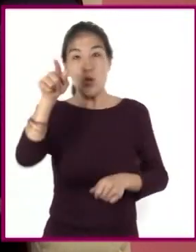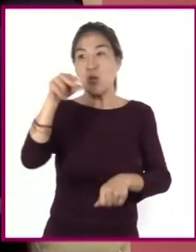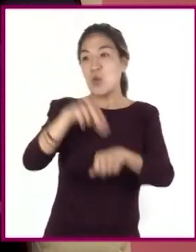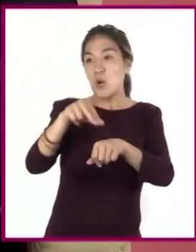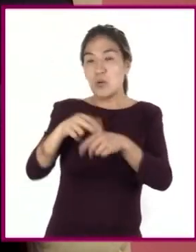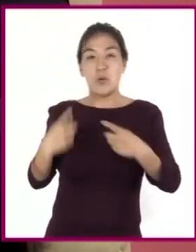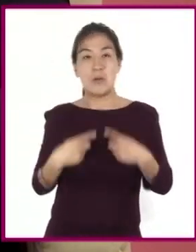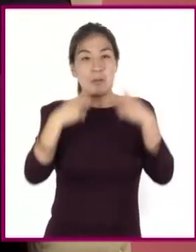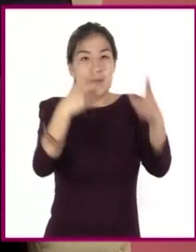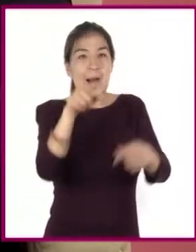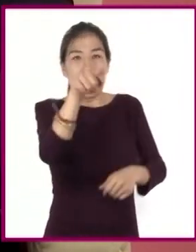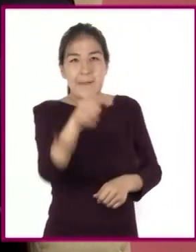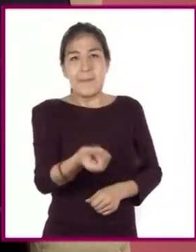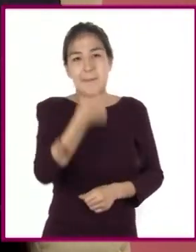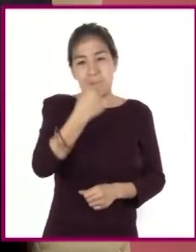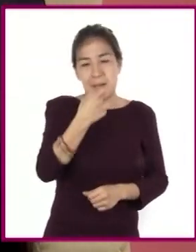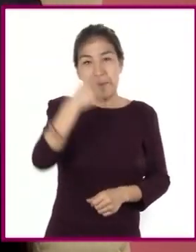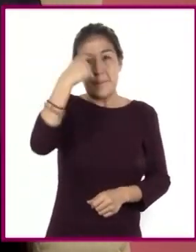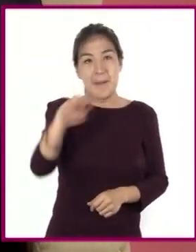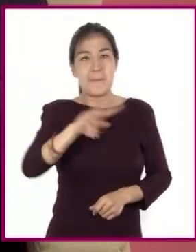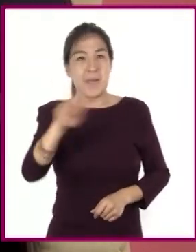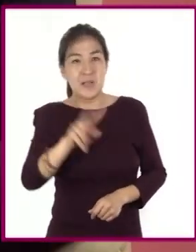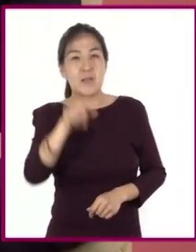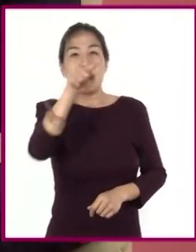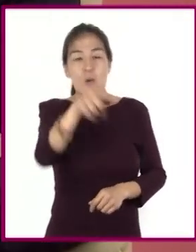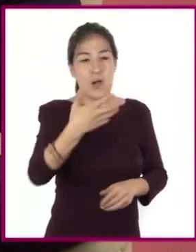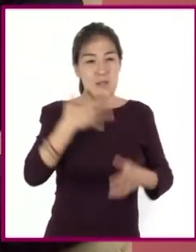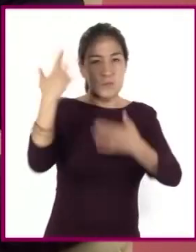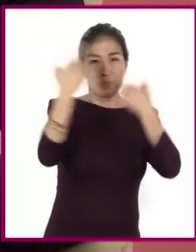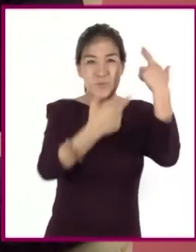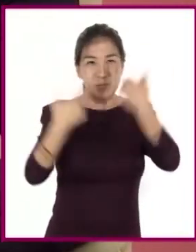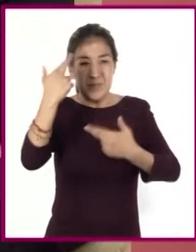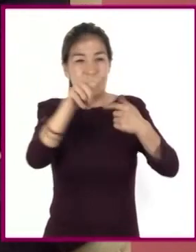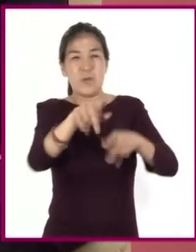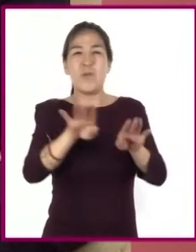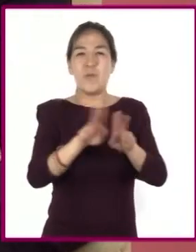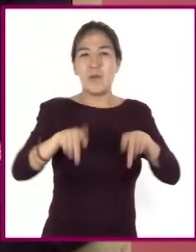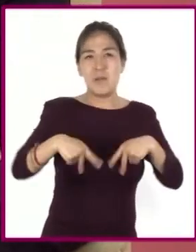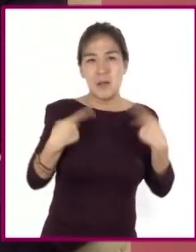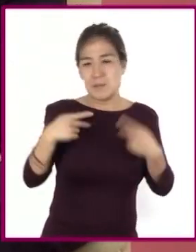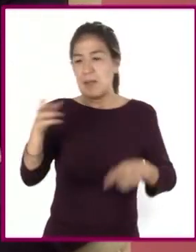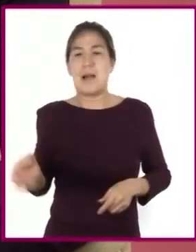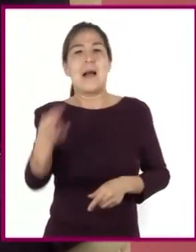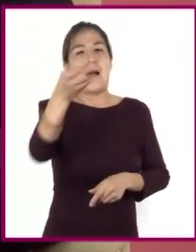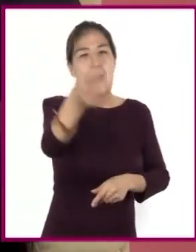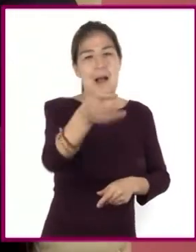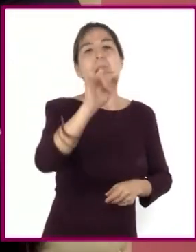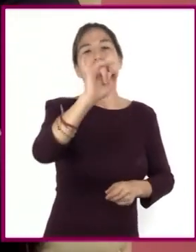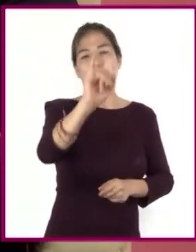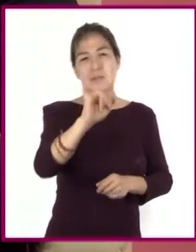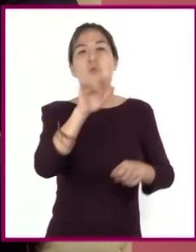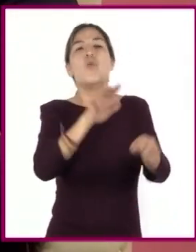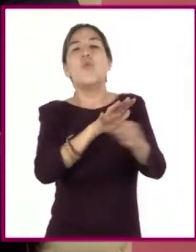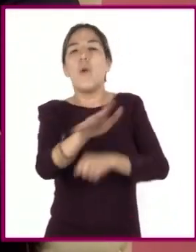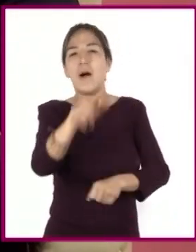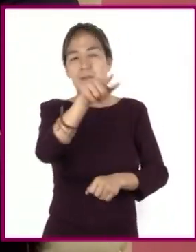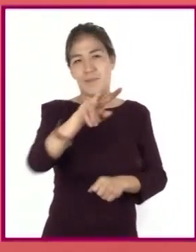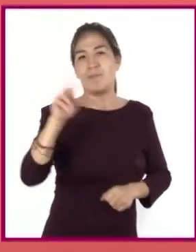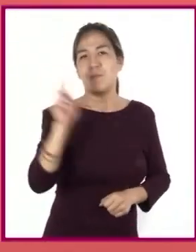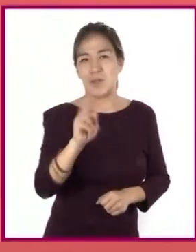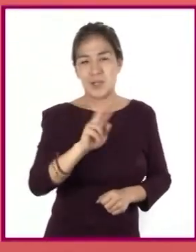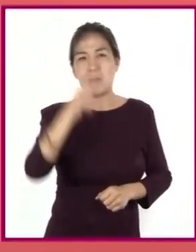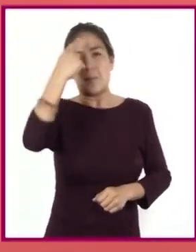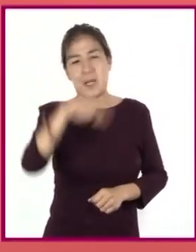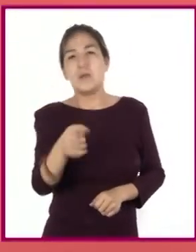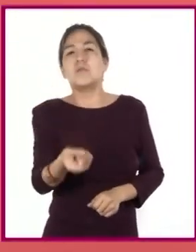evalúa, determina que existe alguna deficiencia por algún aporte nutricional y entonces indicará el tipo de